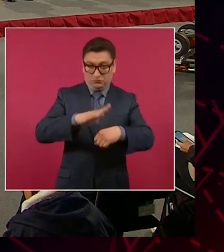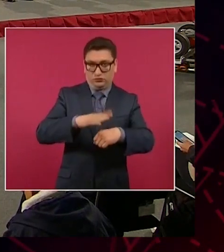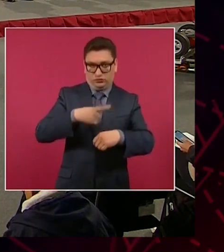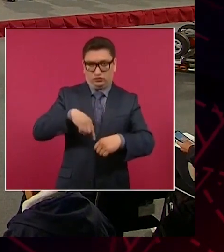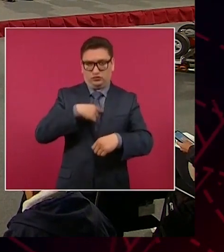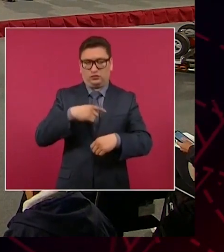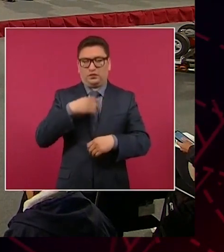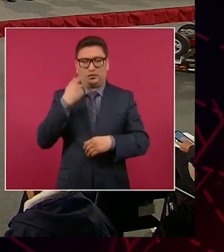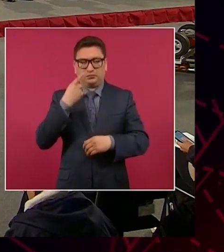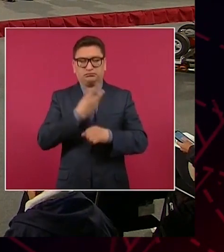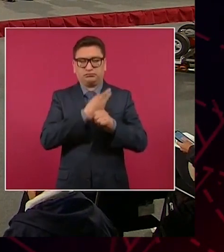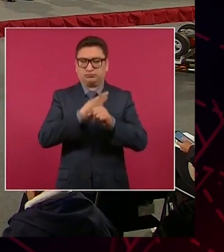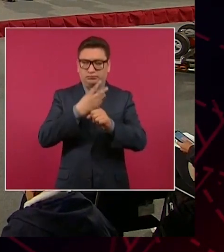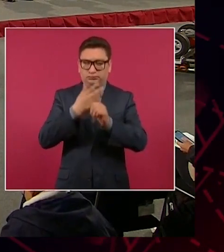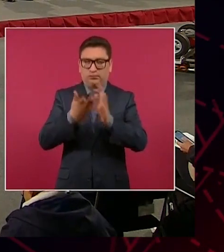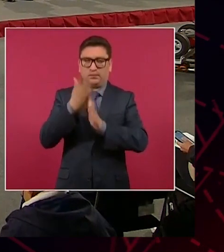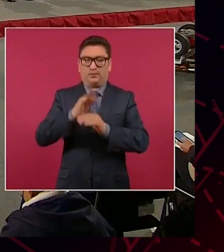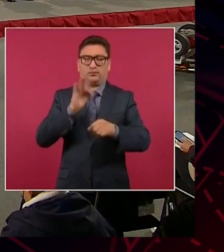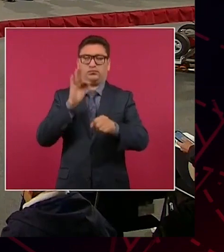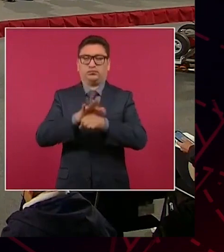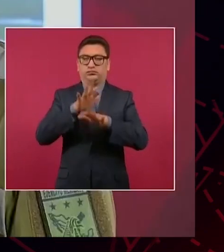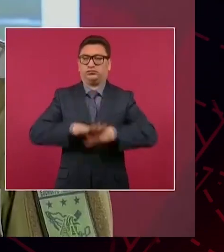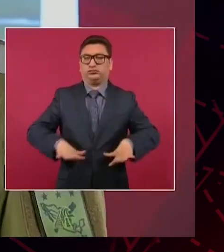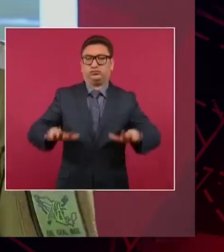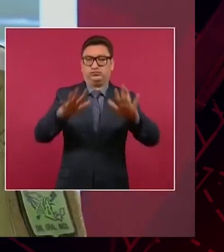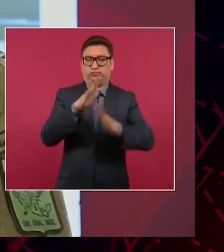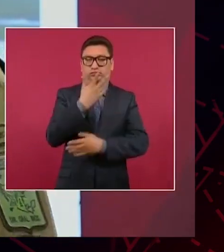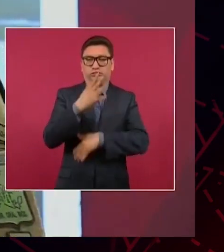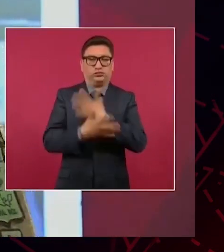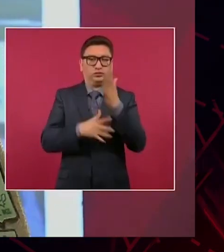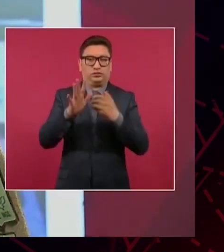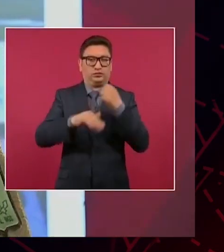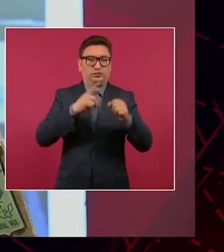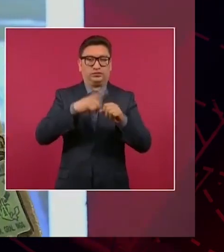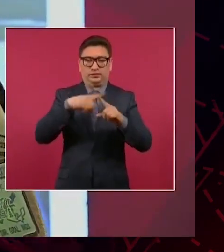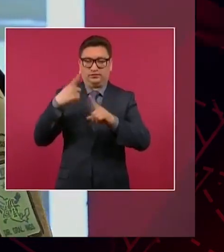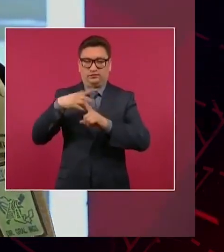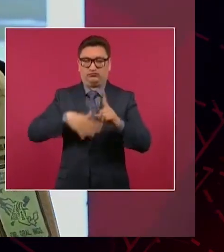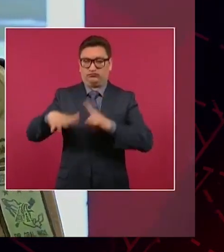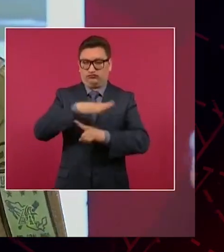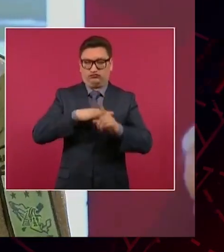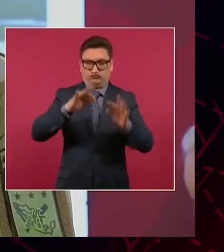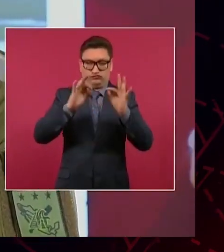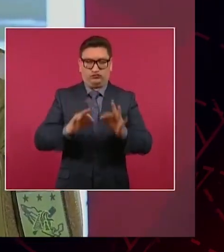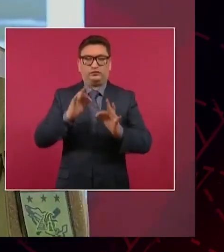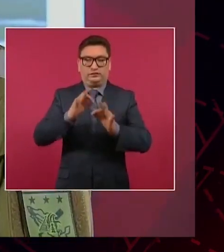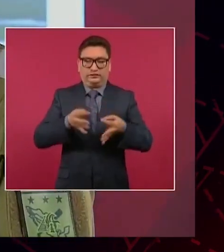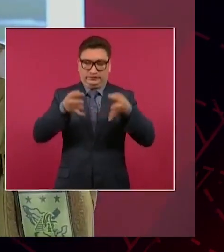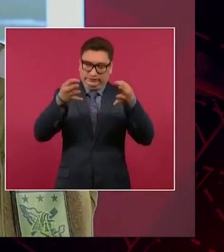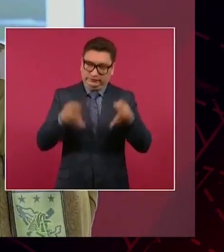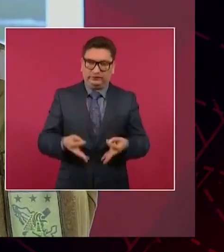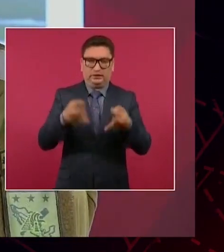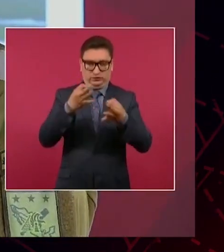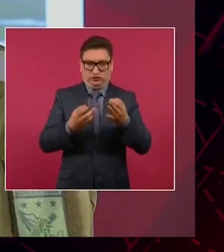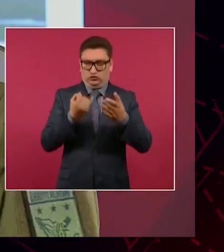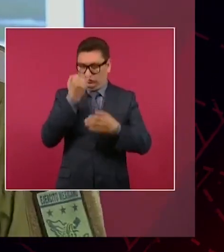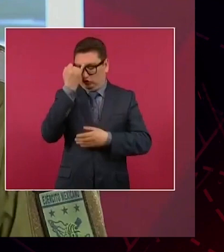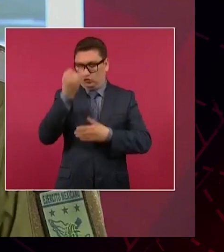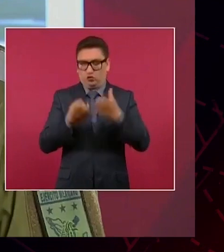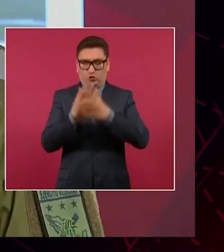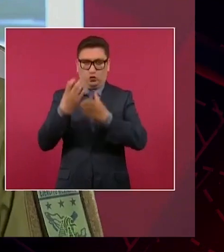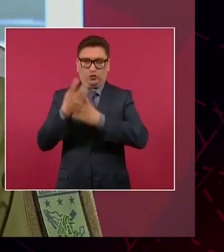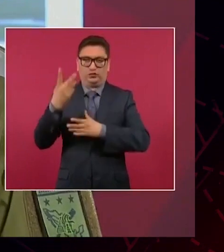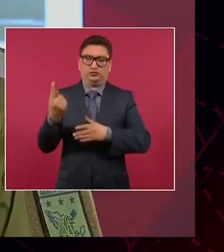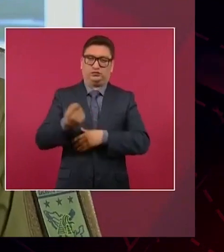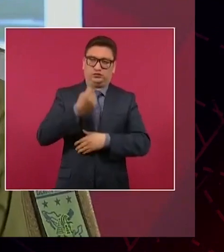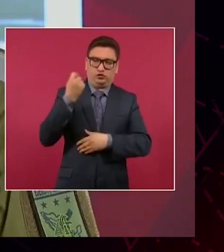militares. El 1 de diciembre vamos a inaugurar el nuevo aeropuerto de Tulum, a cargo de la Sedena, es un ejército que apoya al desarrollo de México, explicó